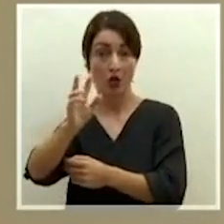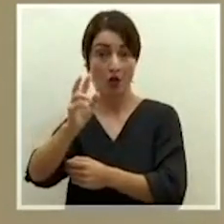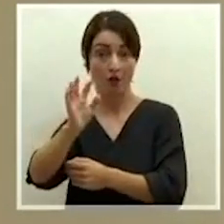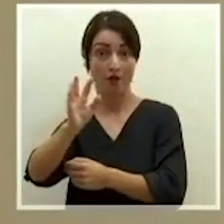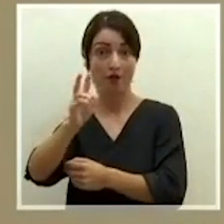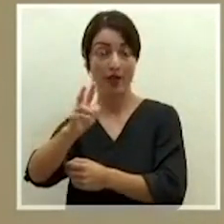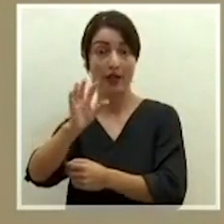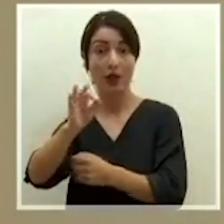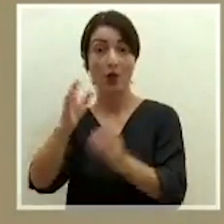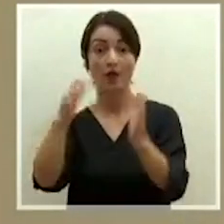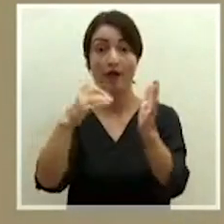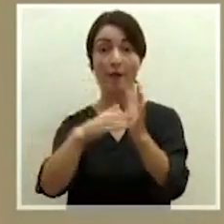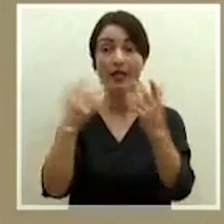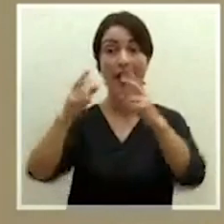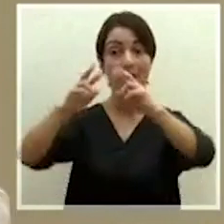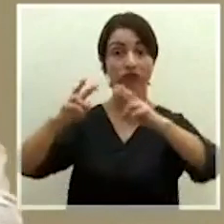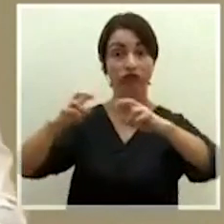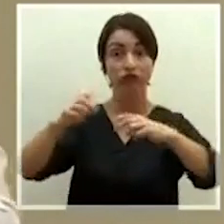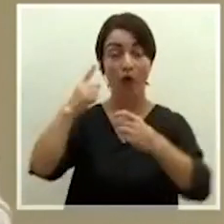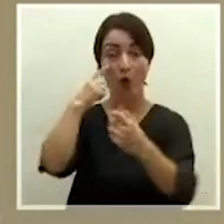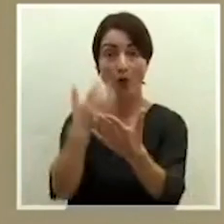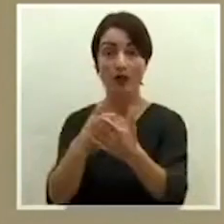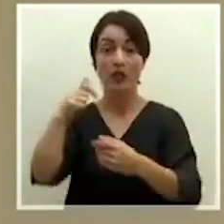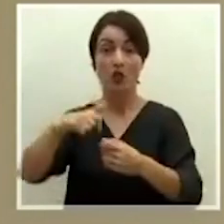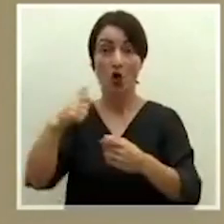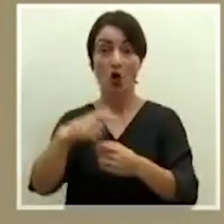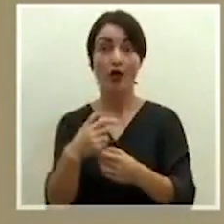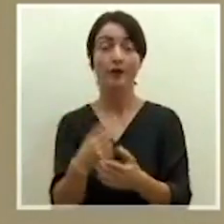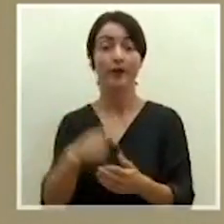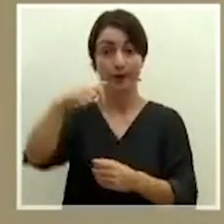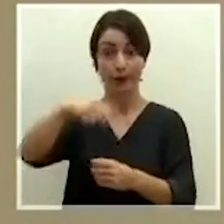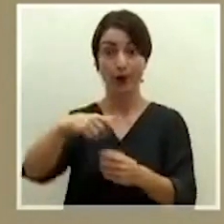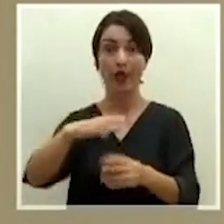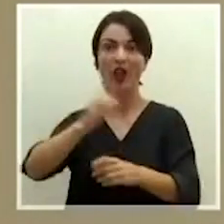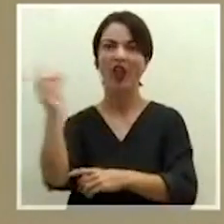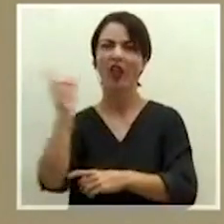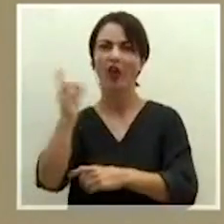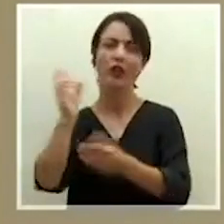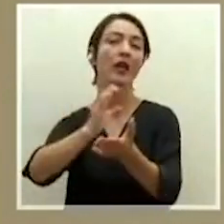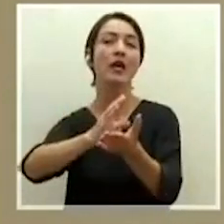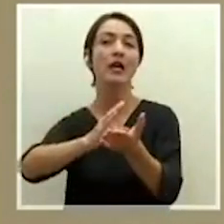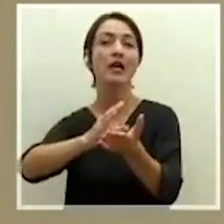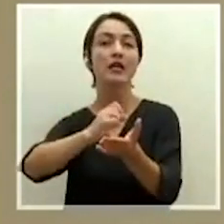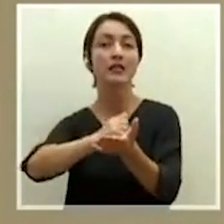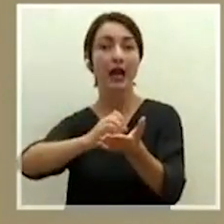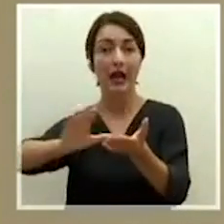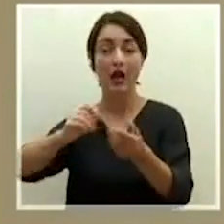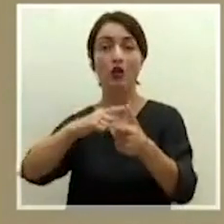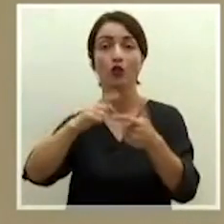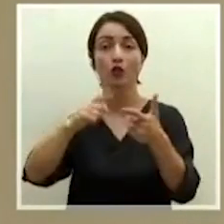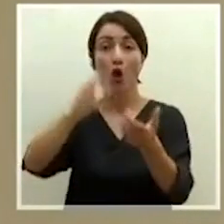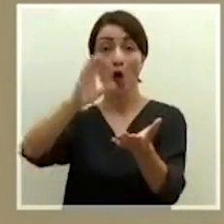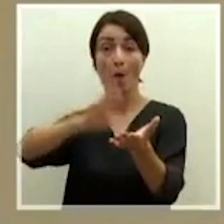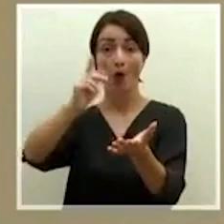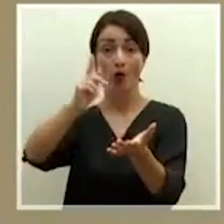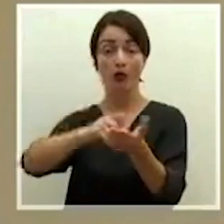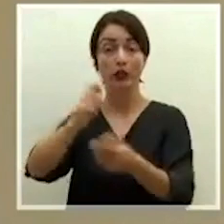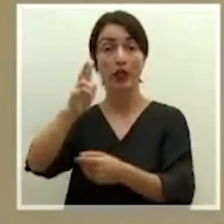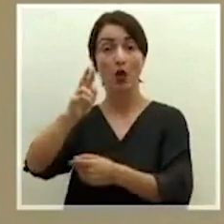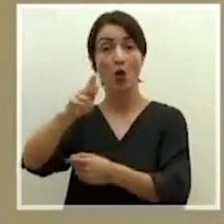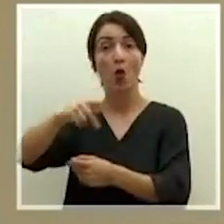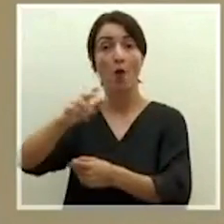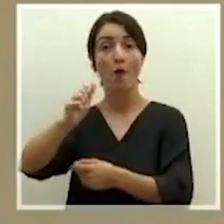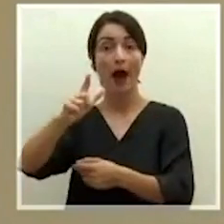29.449 muestras. La mayoría de los casos de hoy se registran en San Carlos, Pocosí y Upala, total 39 casos